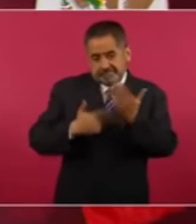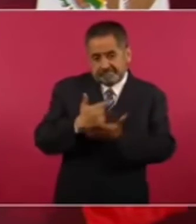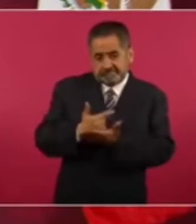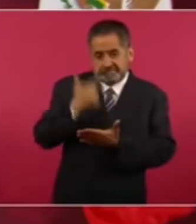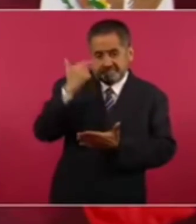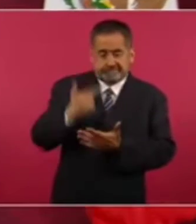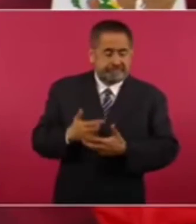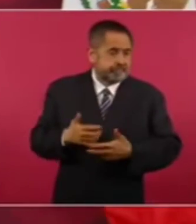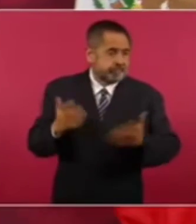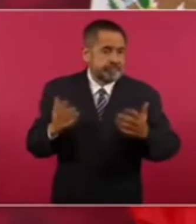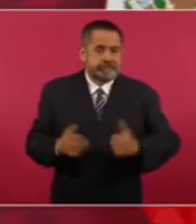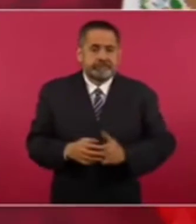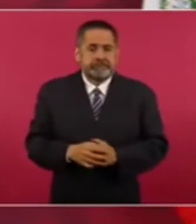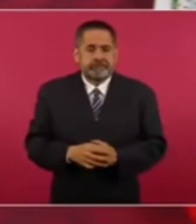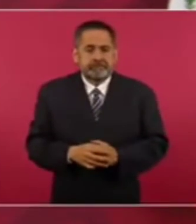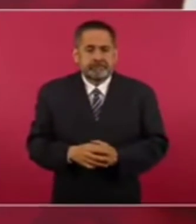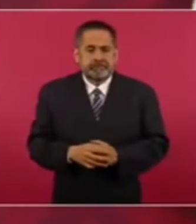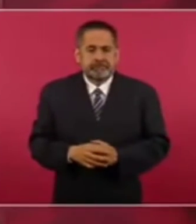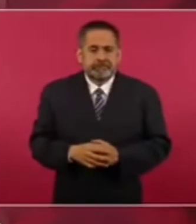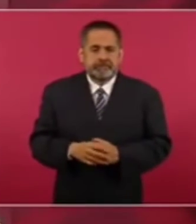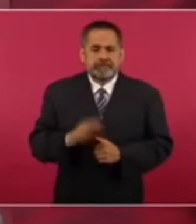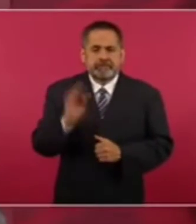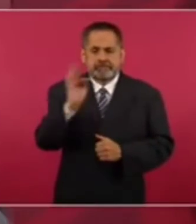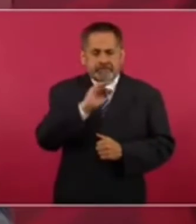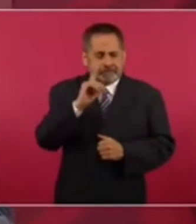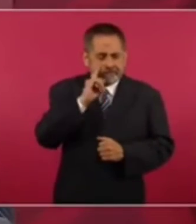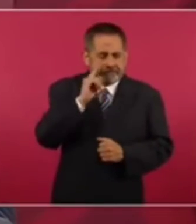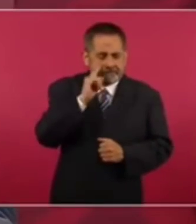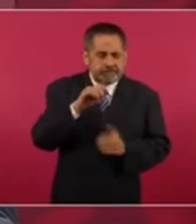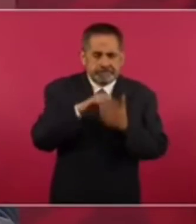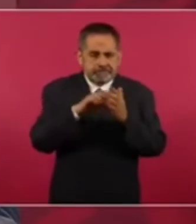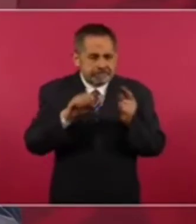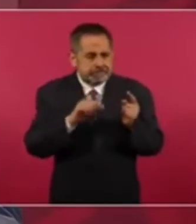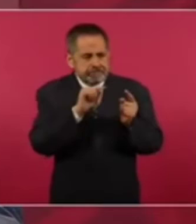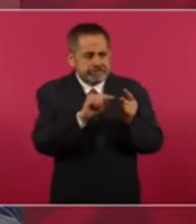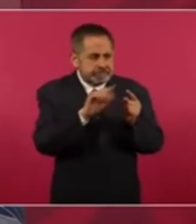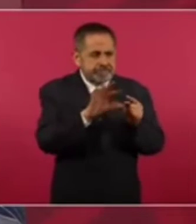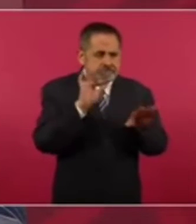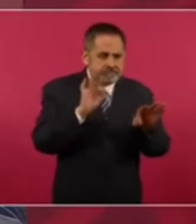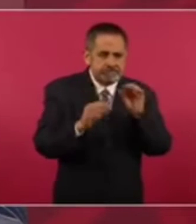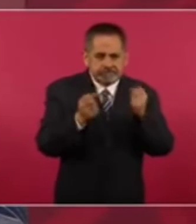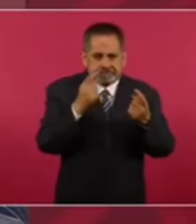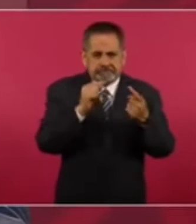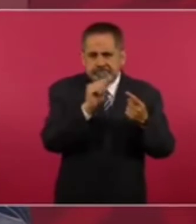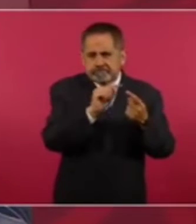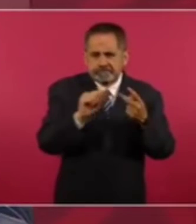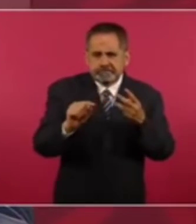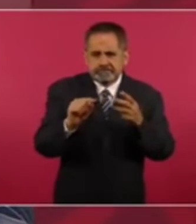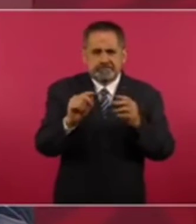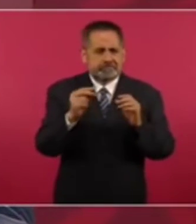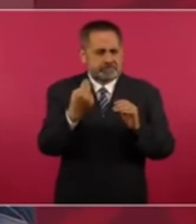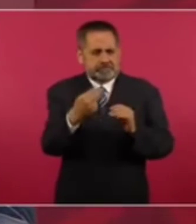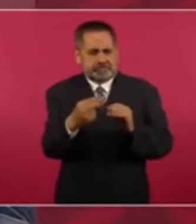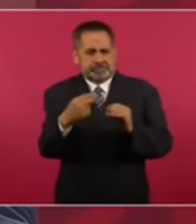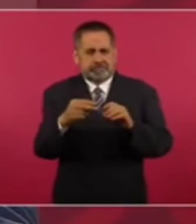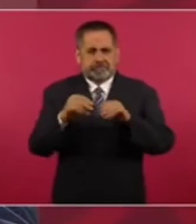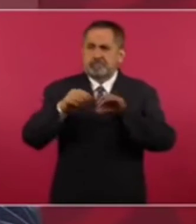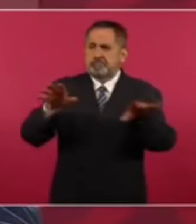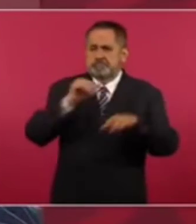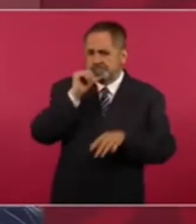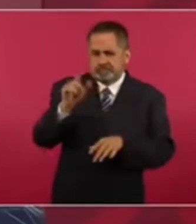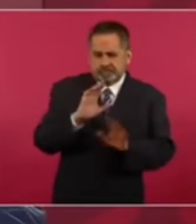A lo mejor vamos a presentar los casos, vamos a cuidar los nombres